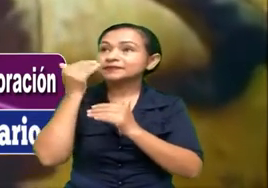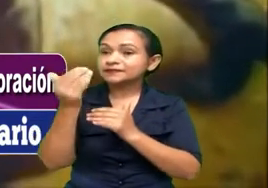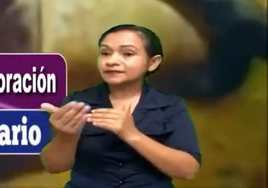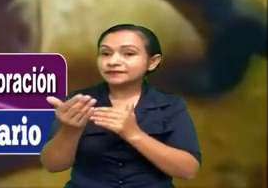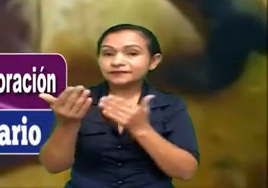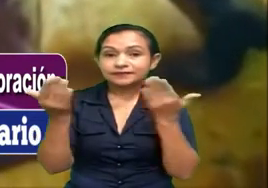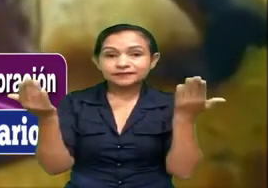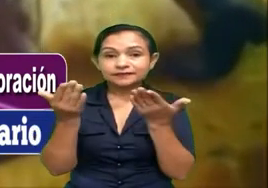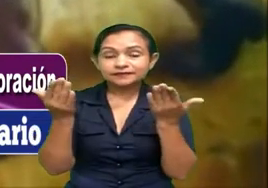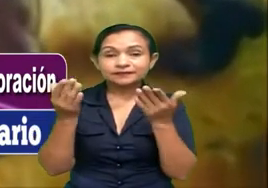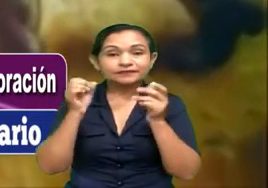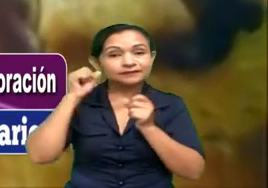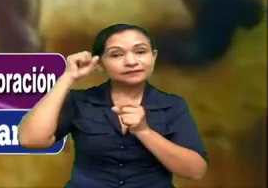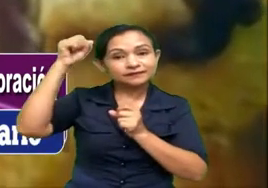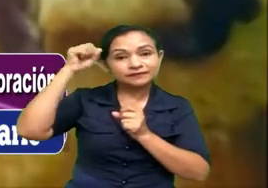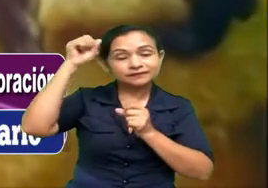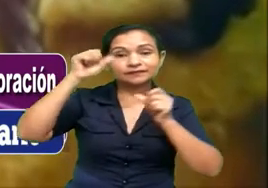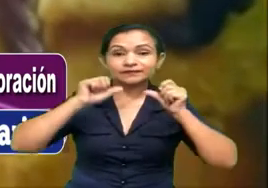victorias continuas,